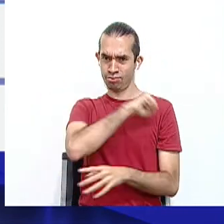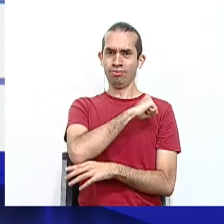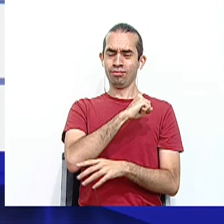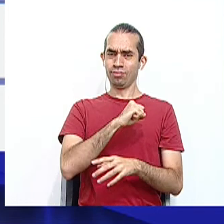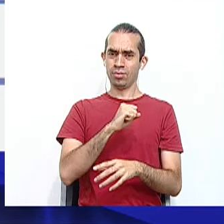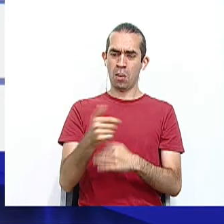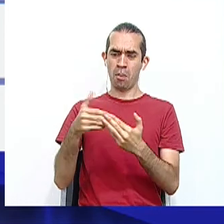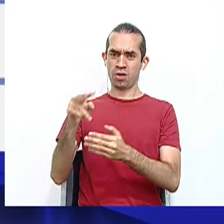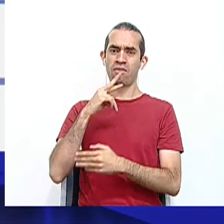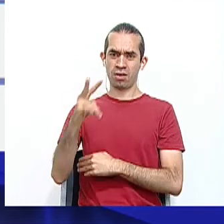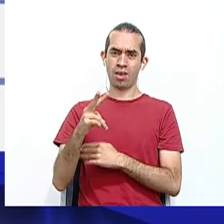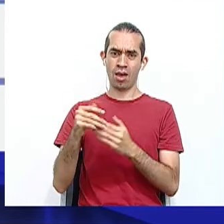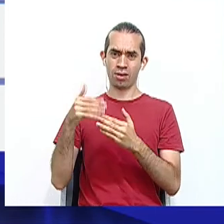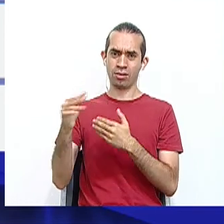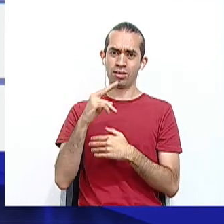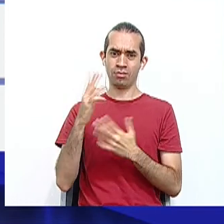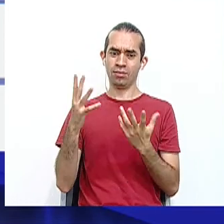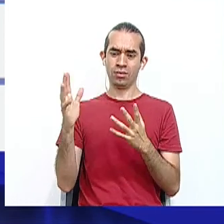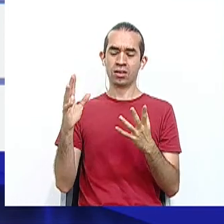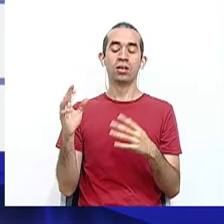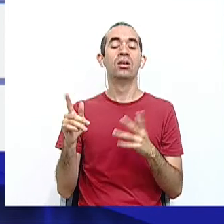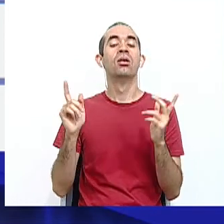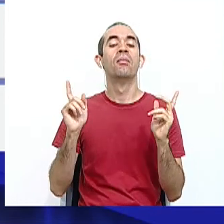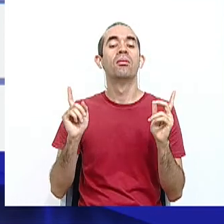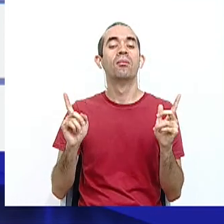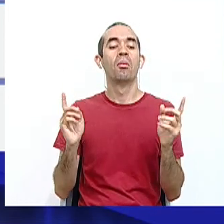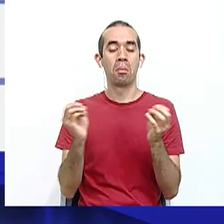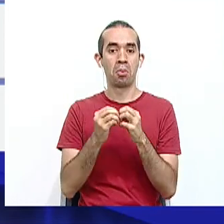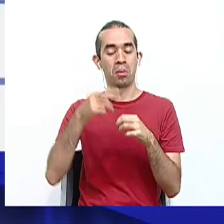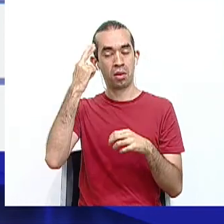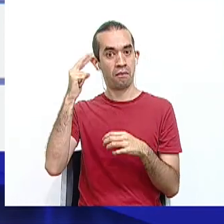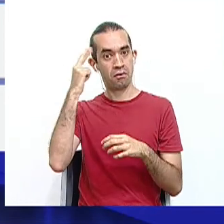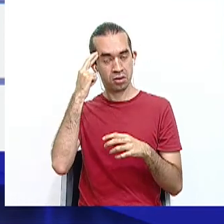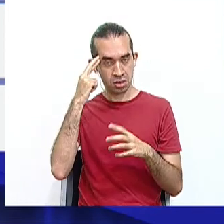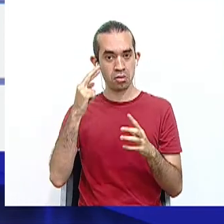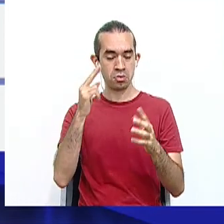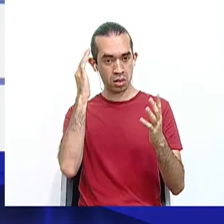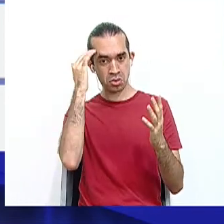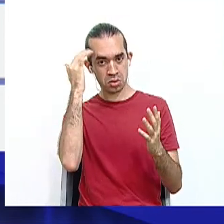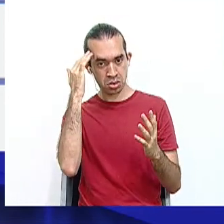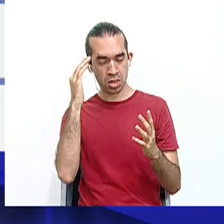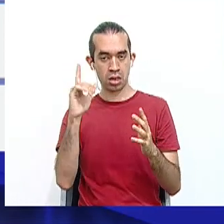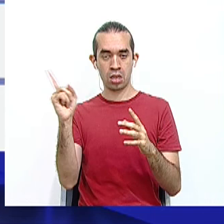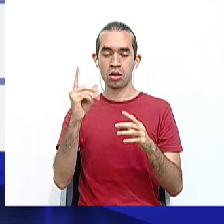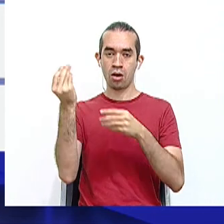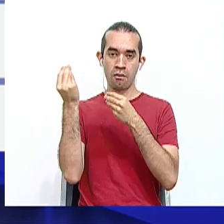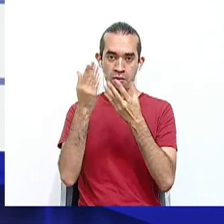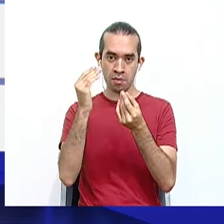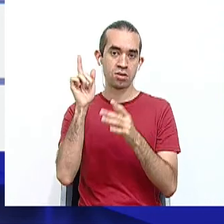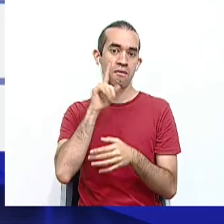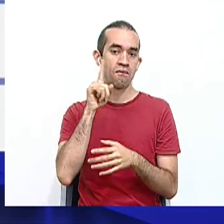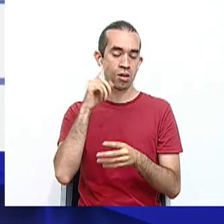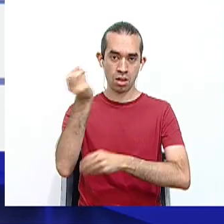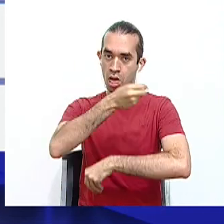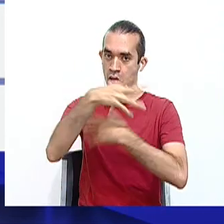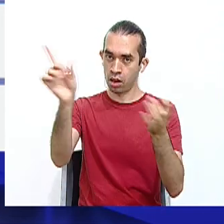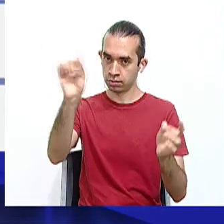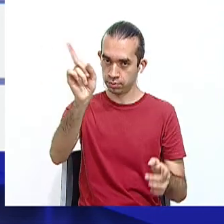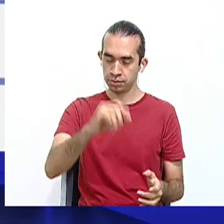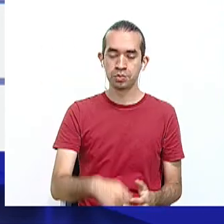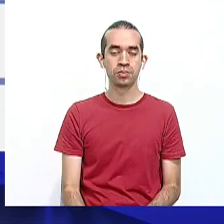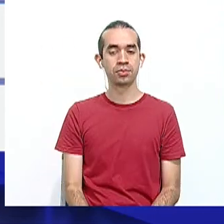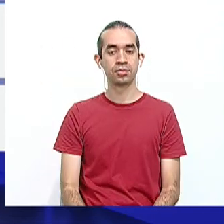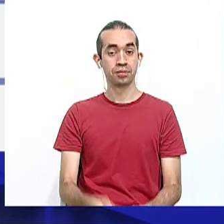conscientes, reflexivos y evitaremos la propagación de información falsa. ¿Estamos de acuerdo? Muy bien, agradecemos a todos